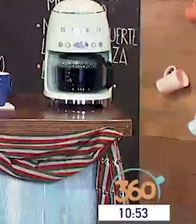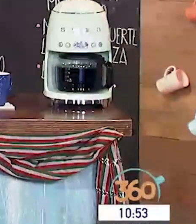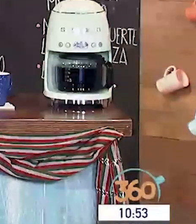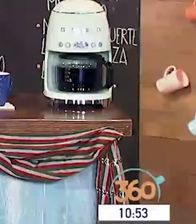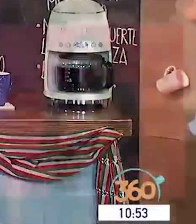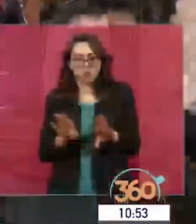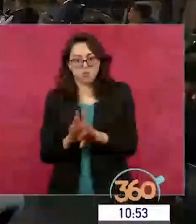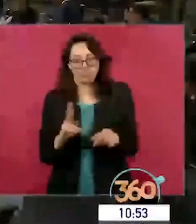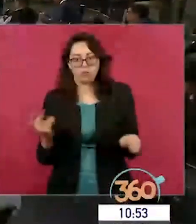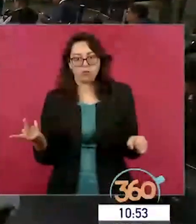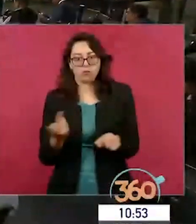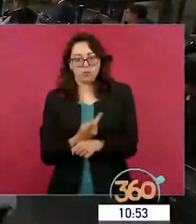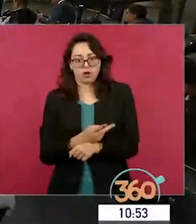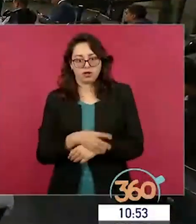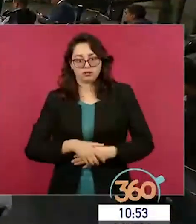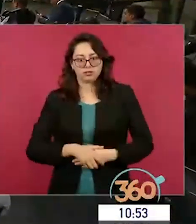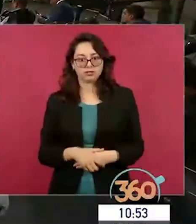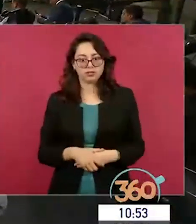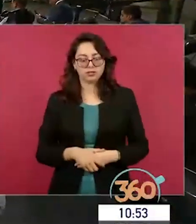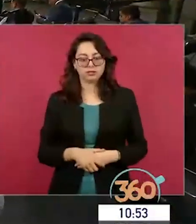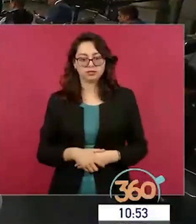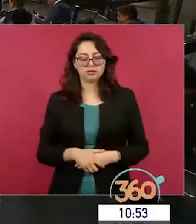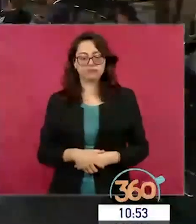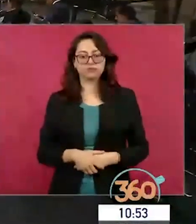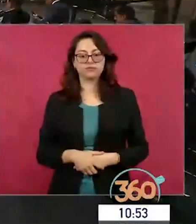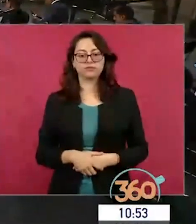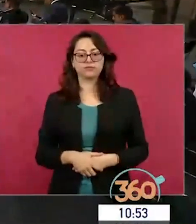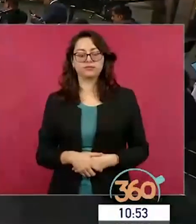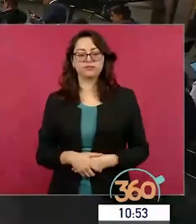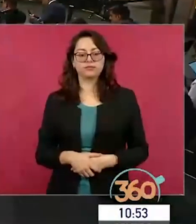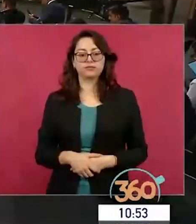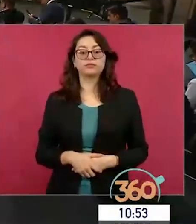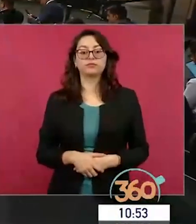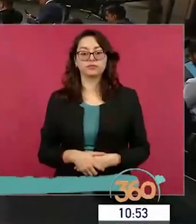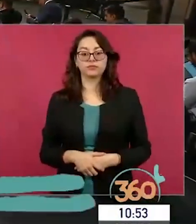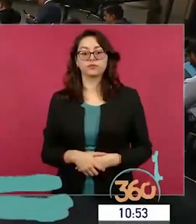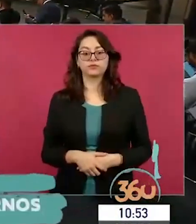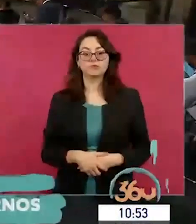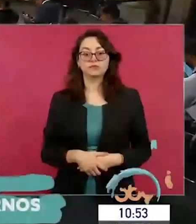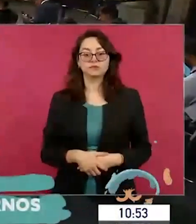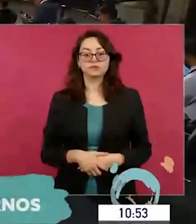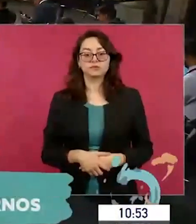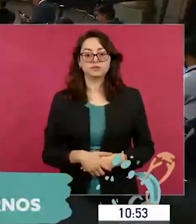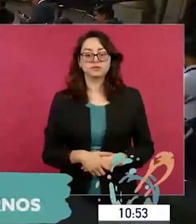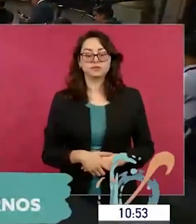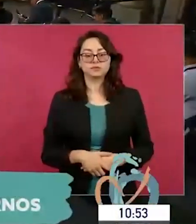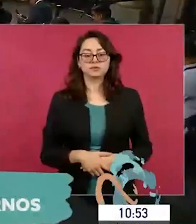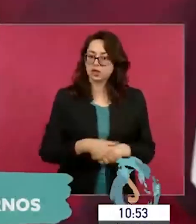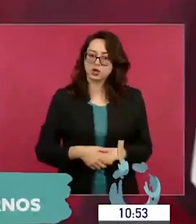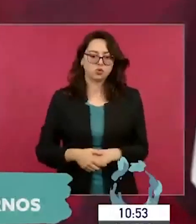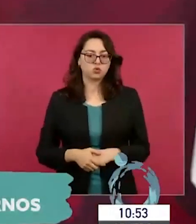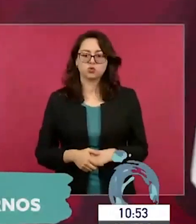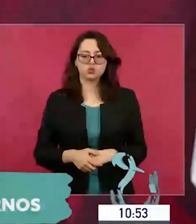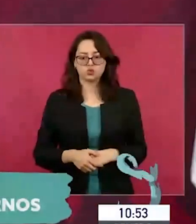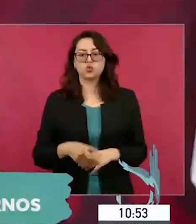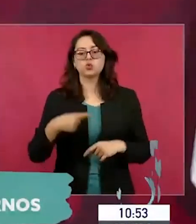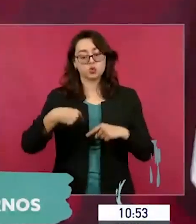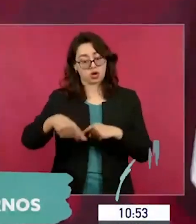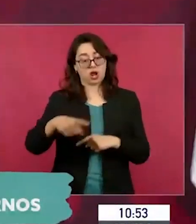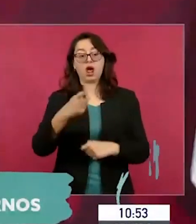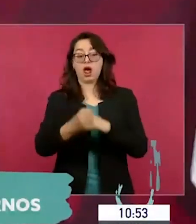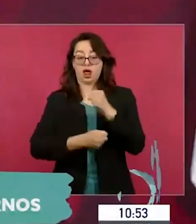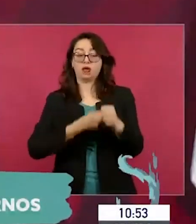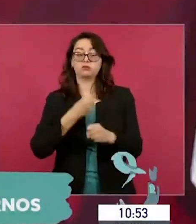resiste. Estamos viendo cómo se le da una solución de fondo al problema. Está abierta